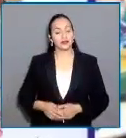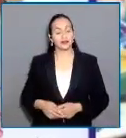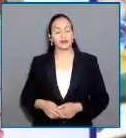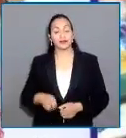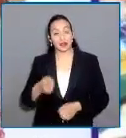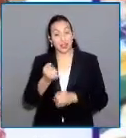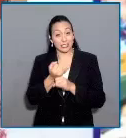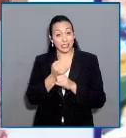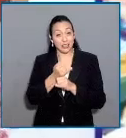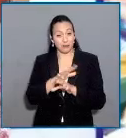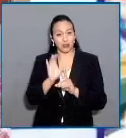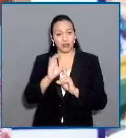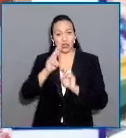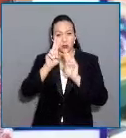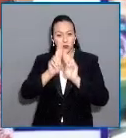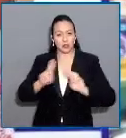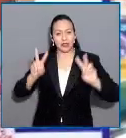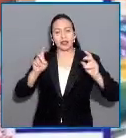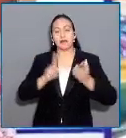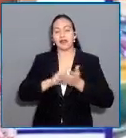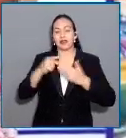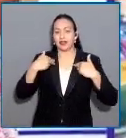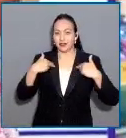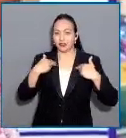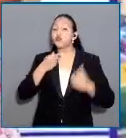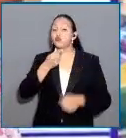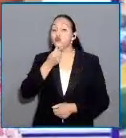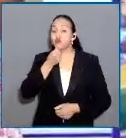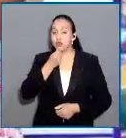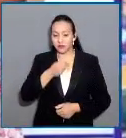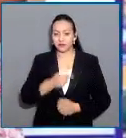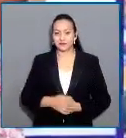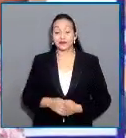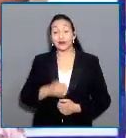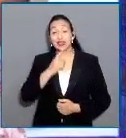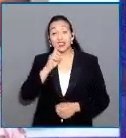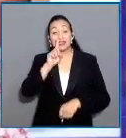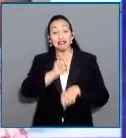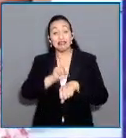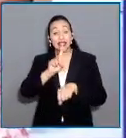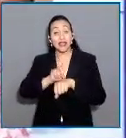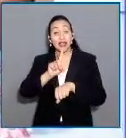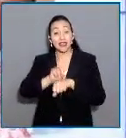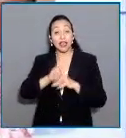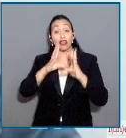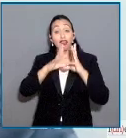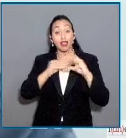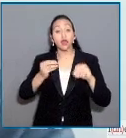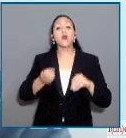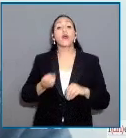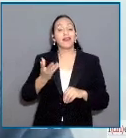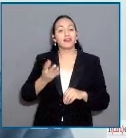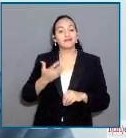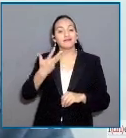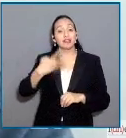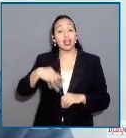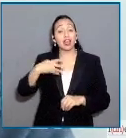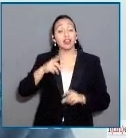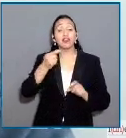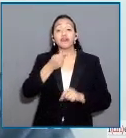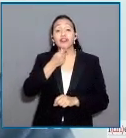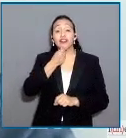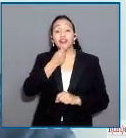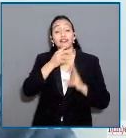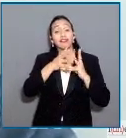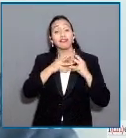ONU sobre los Derechos de los Niños revelan que cada día desaparecen 14 niños en el país. Hay un número de más